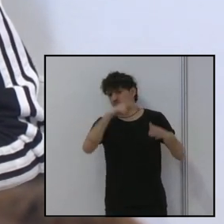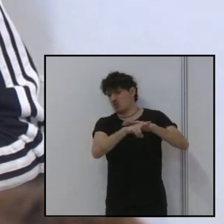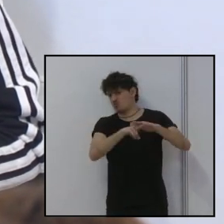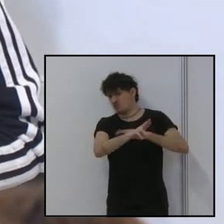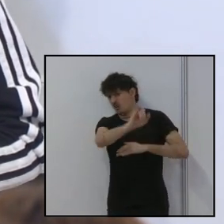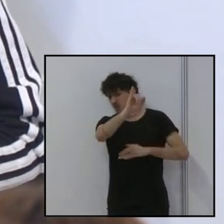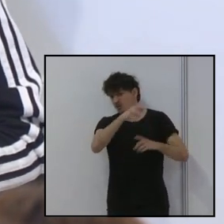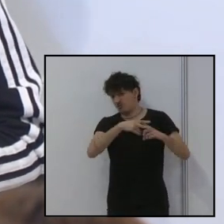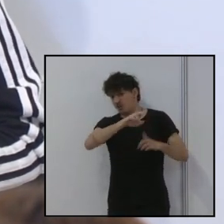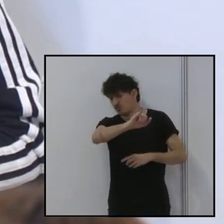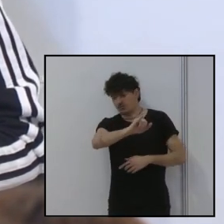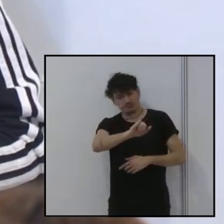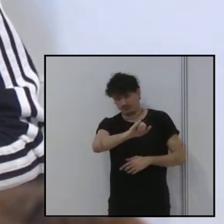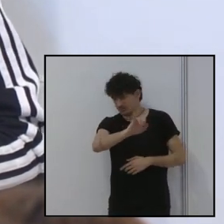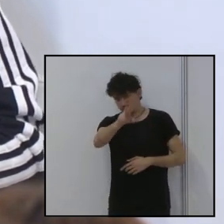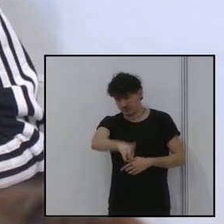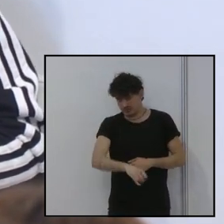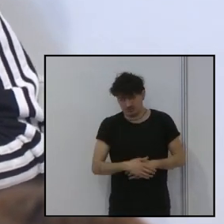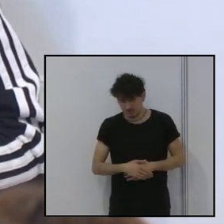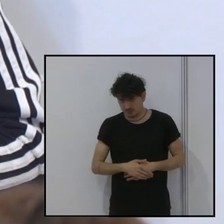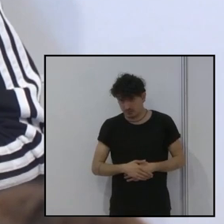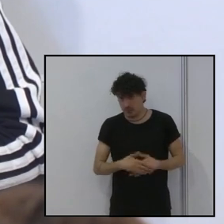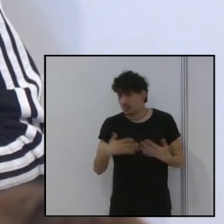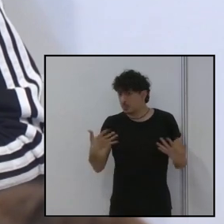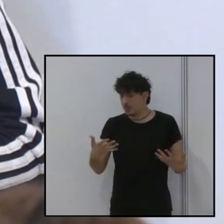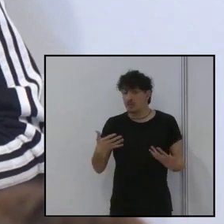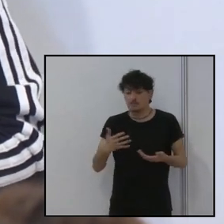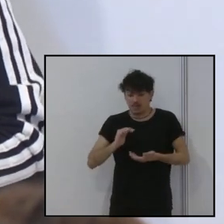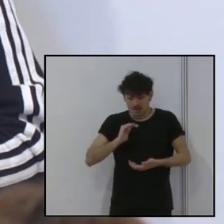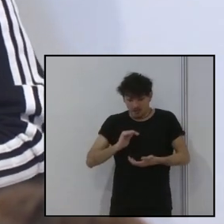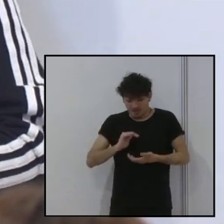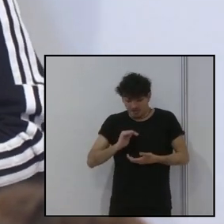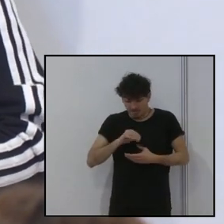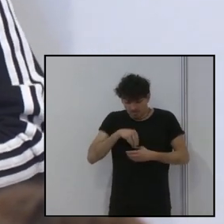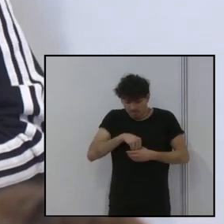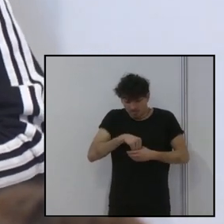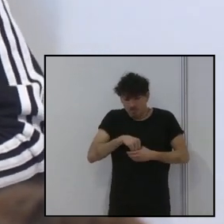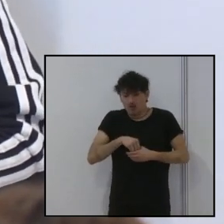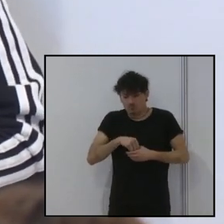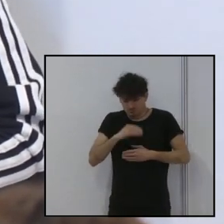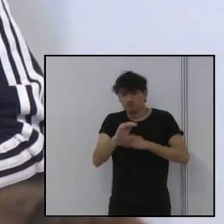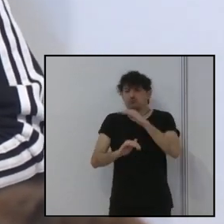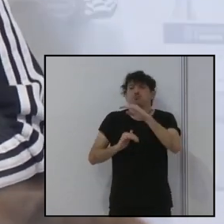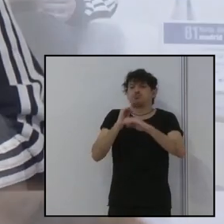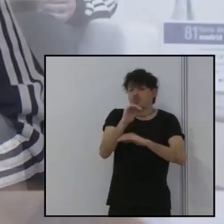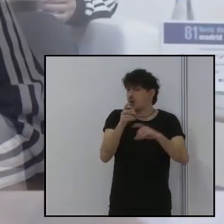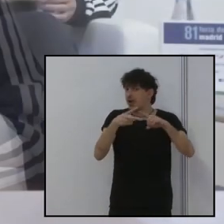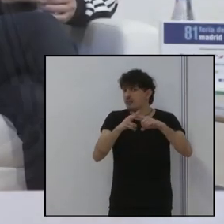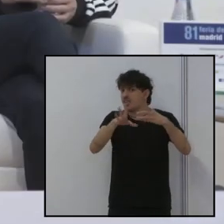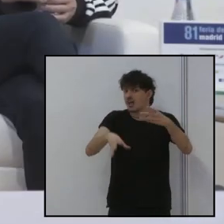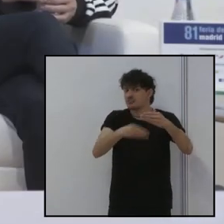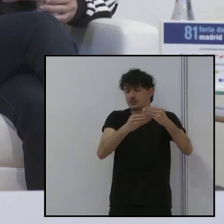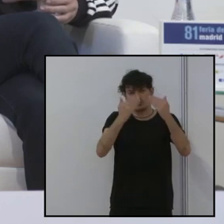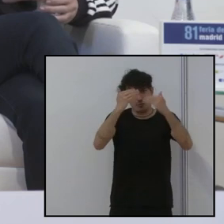que ha conseguido tener la capacidad interna de enfrentarse a eso y remontar, pero no porque tengan herramientas extras, no las tienen. Una pregunta en relación